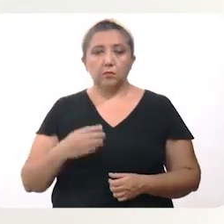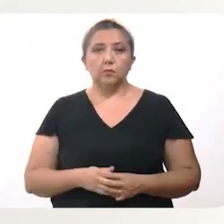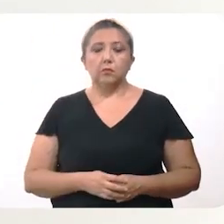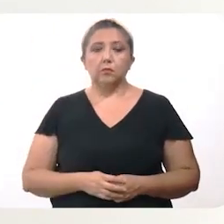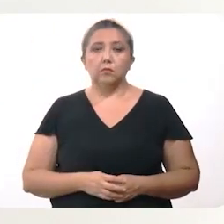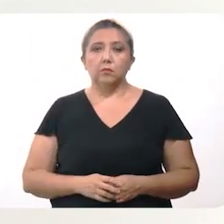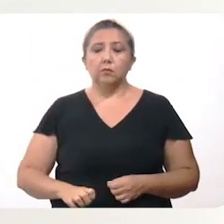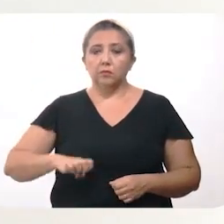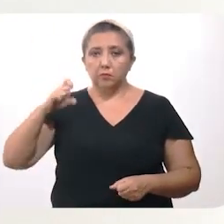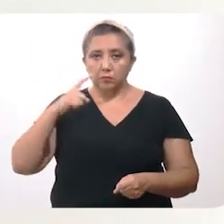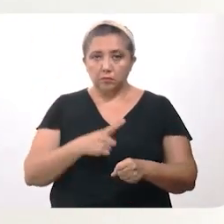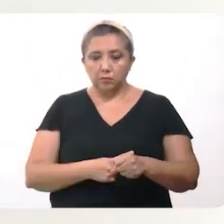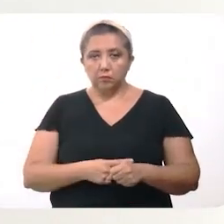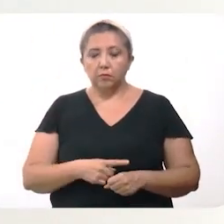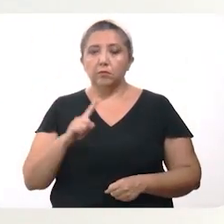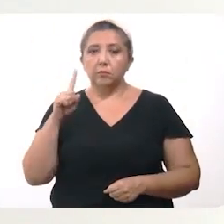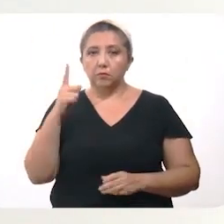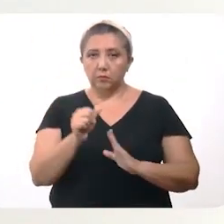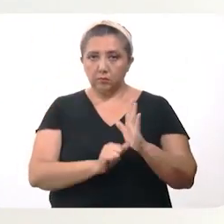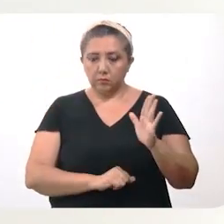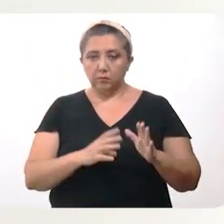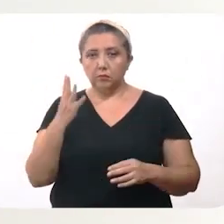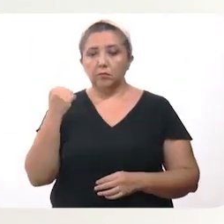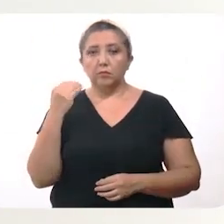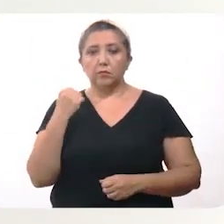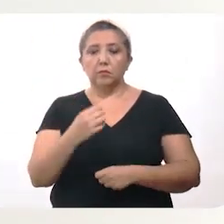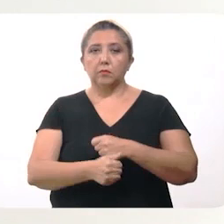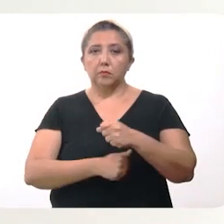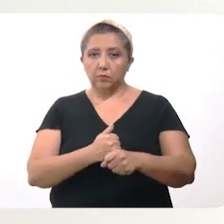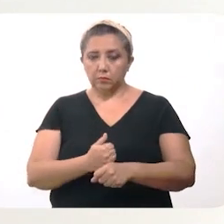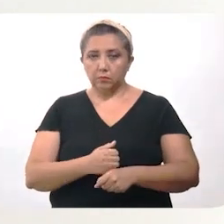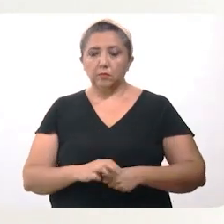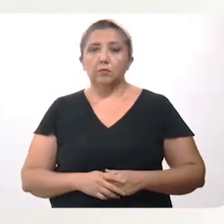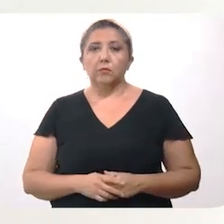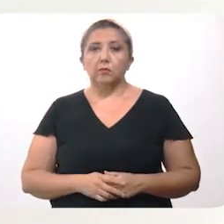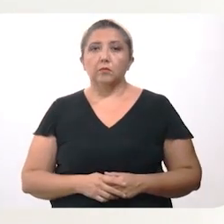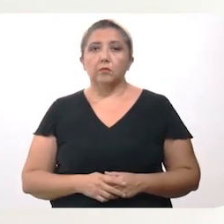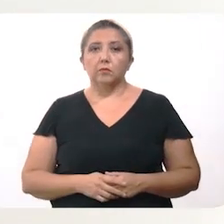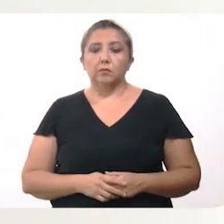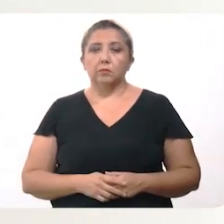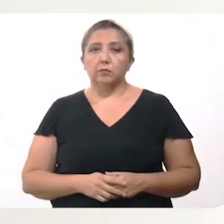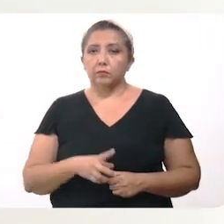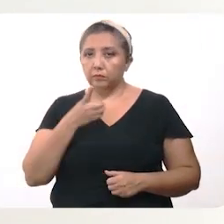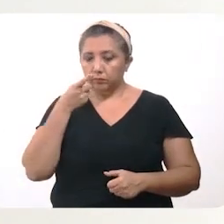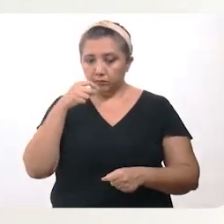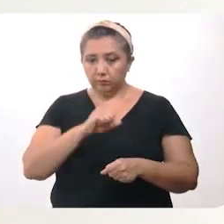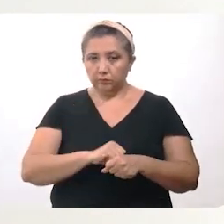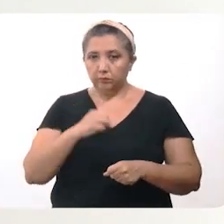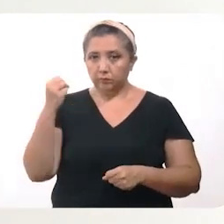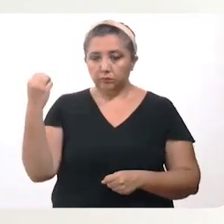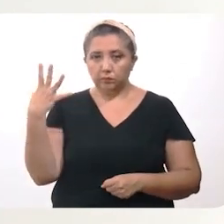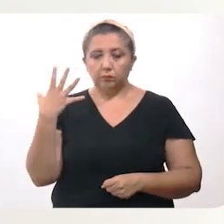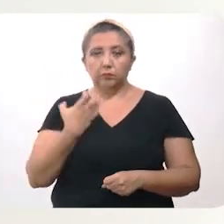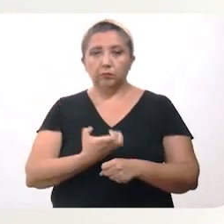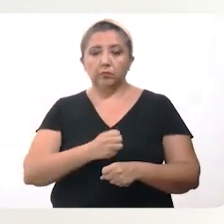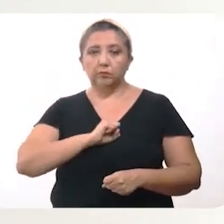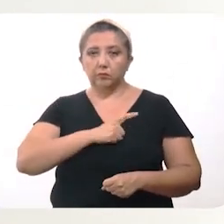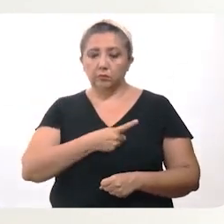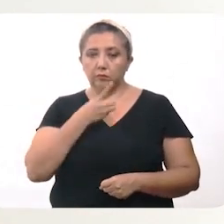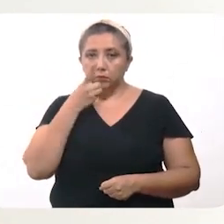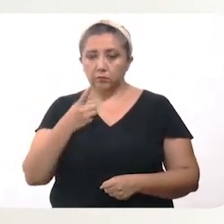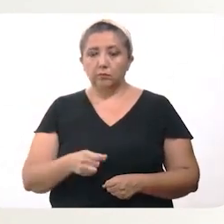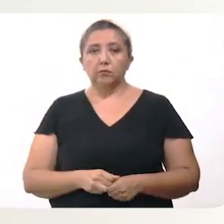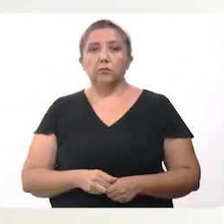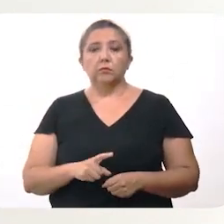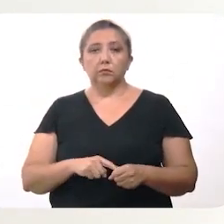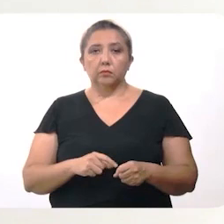diagnóstico. El rango de edad de los casos es de un mes a 99 años. Los indicadores semanales de nuestro semáforo estatal